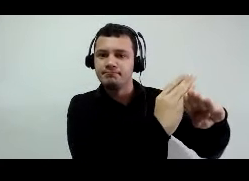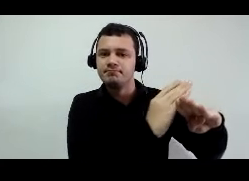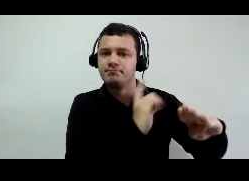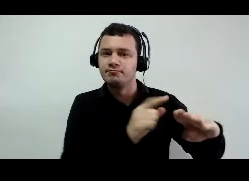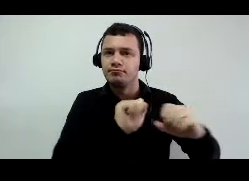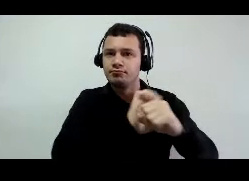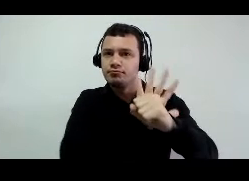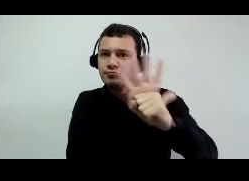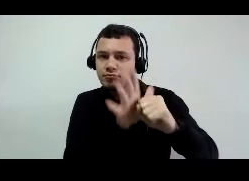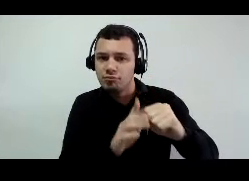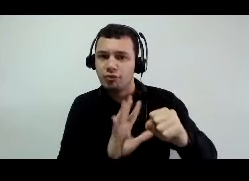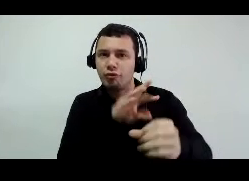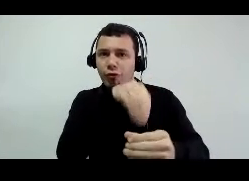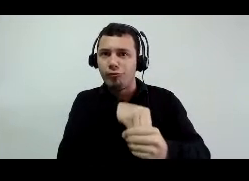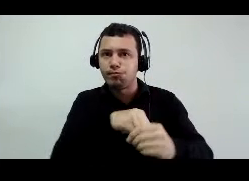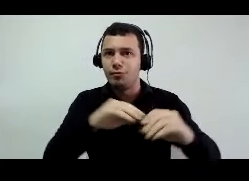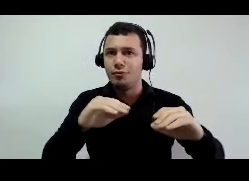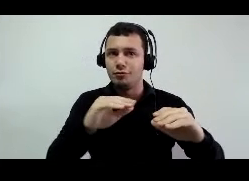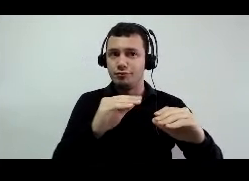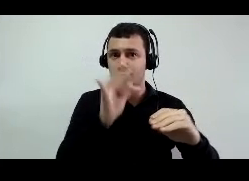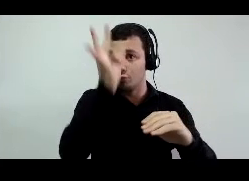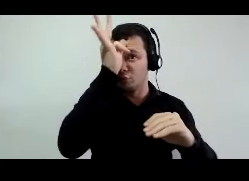la institución de salud.